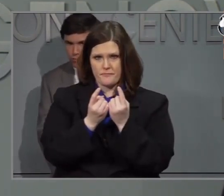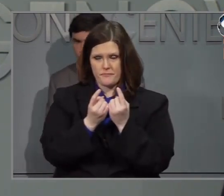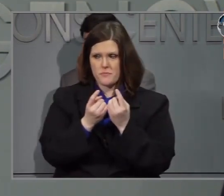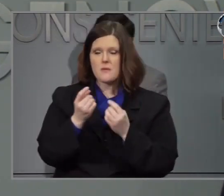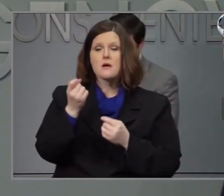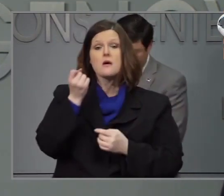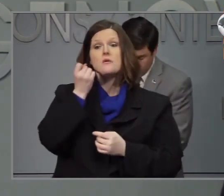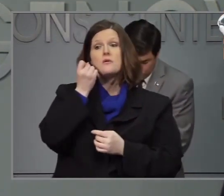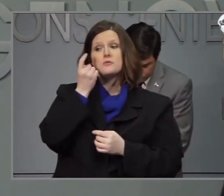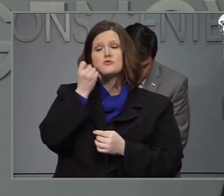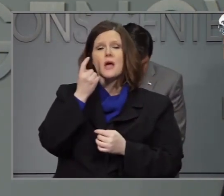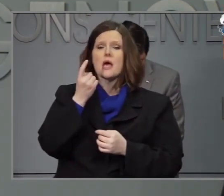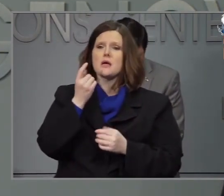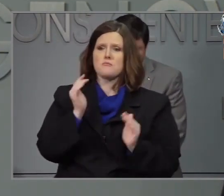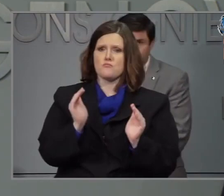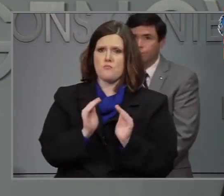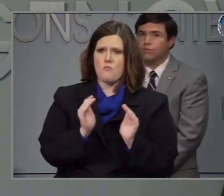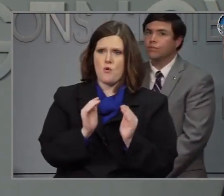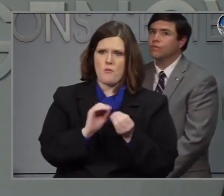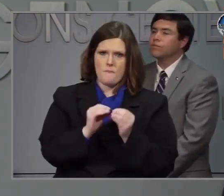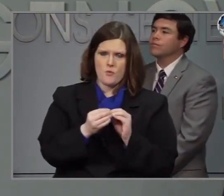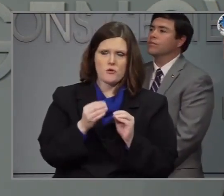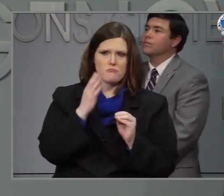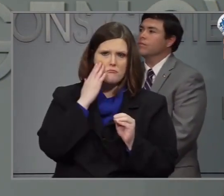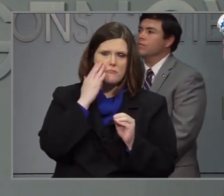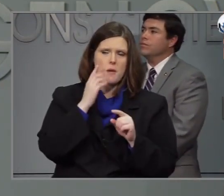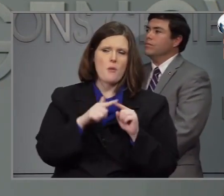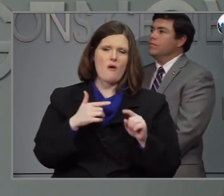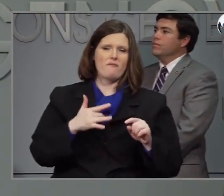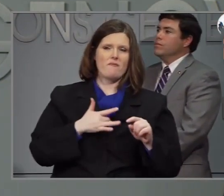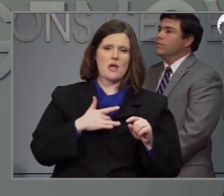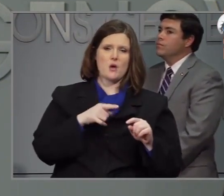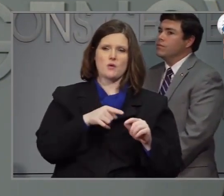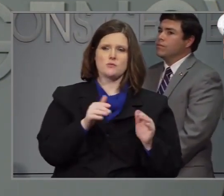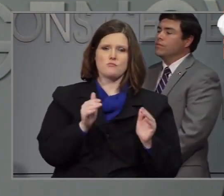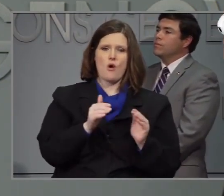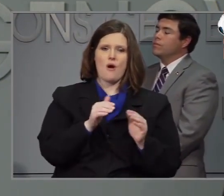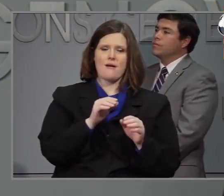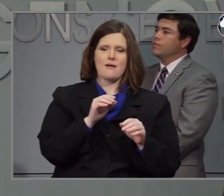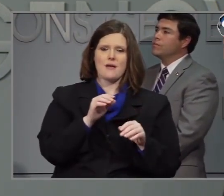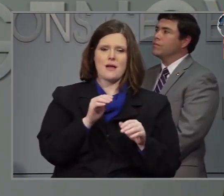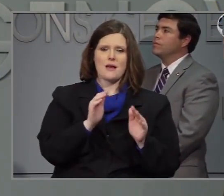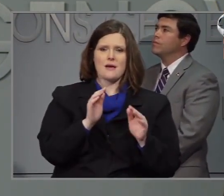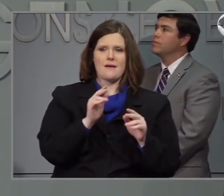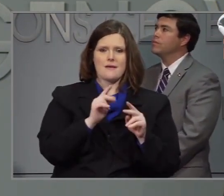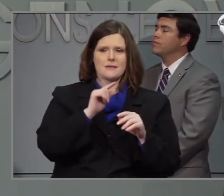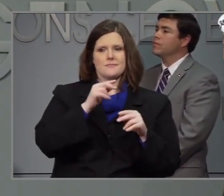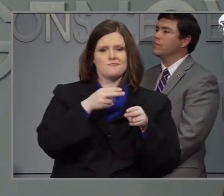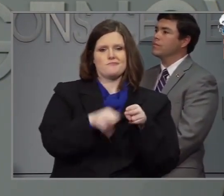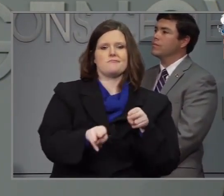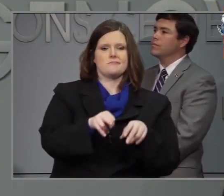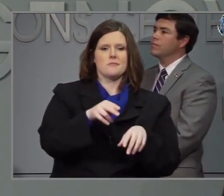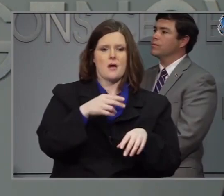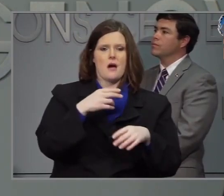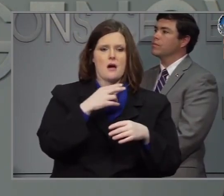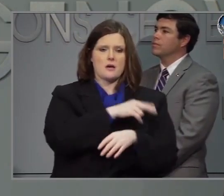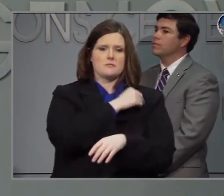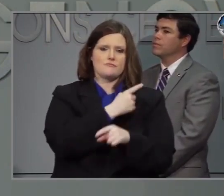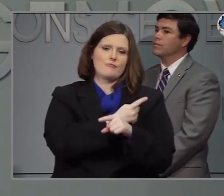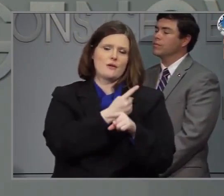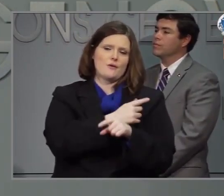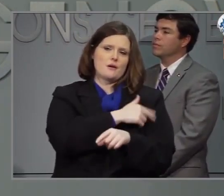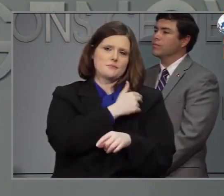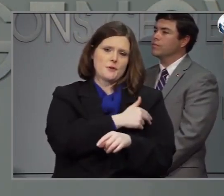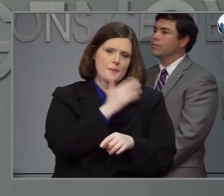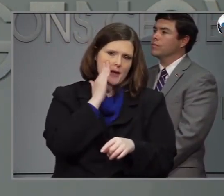local sé que la cifra es un tanto baja creo que lo que pasa es que hay gente en canvas pero hay una